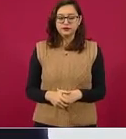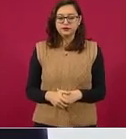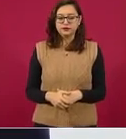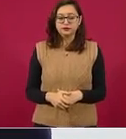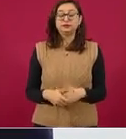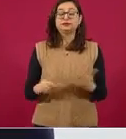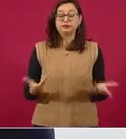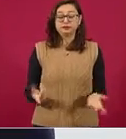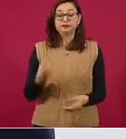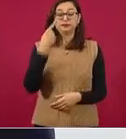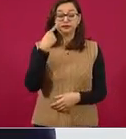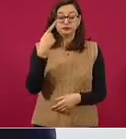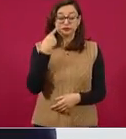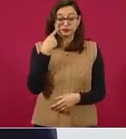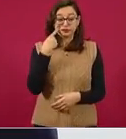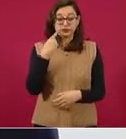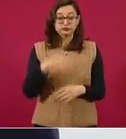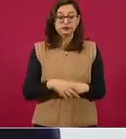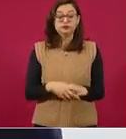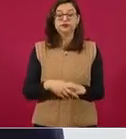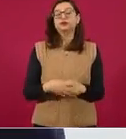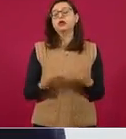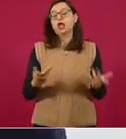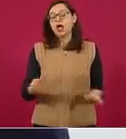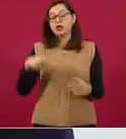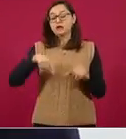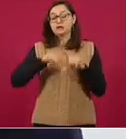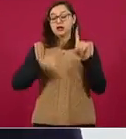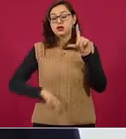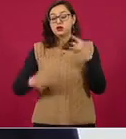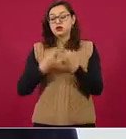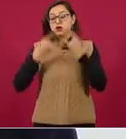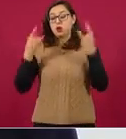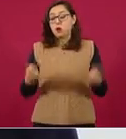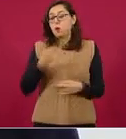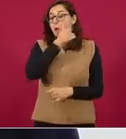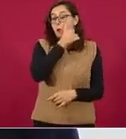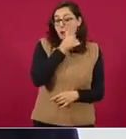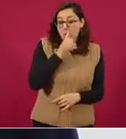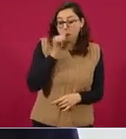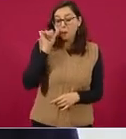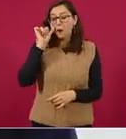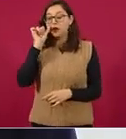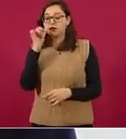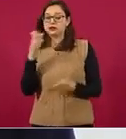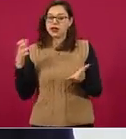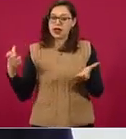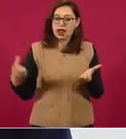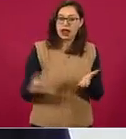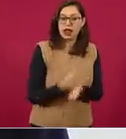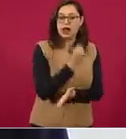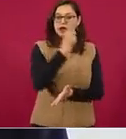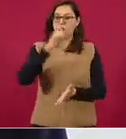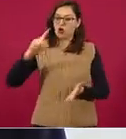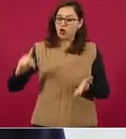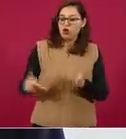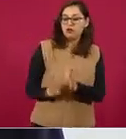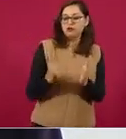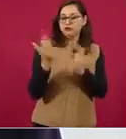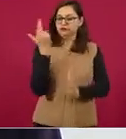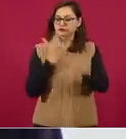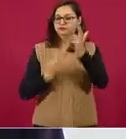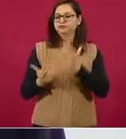cuando Juárez, después de que los conservadores trajeron a